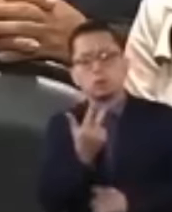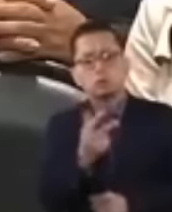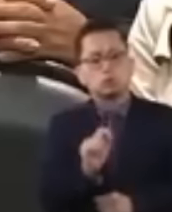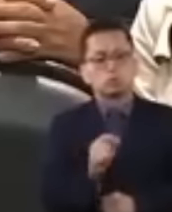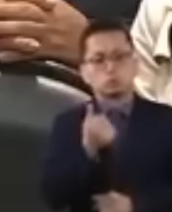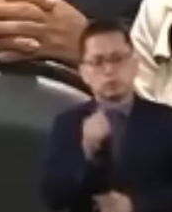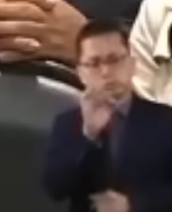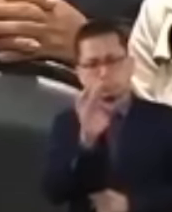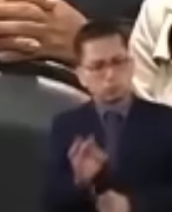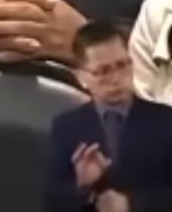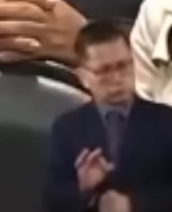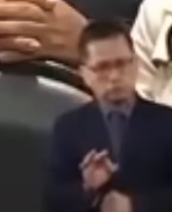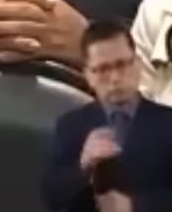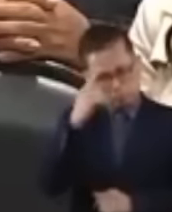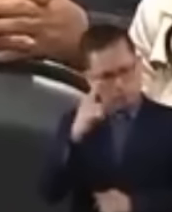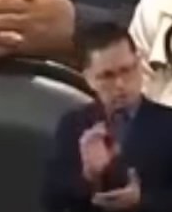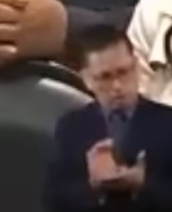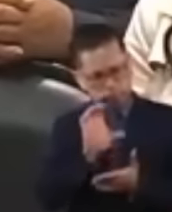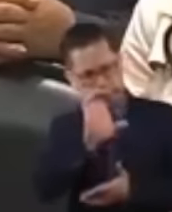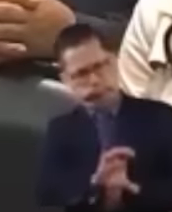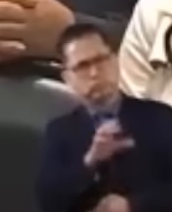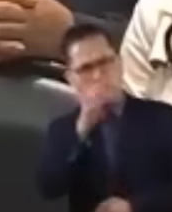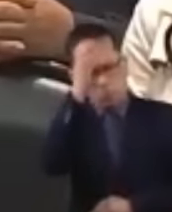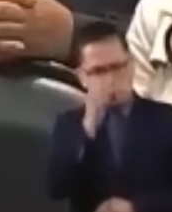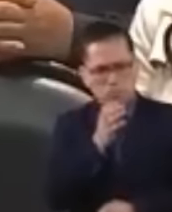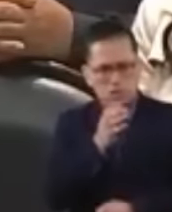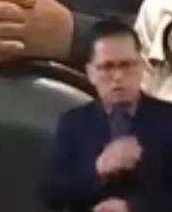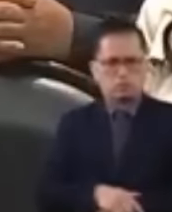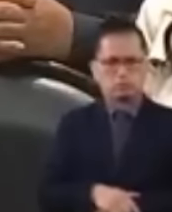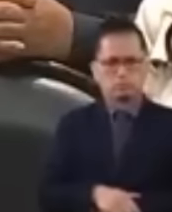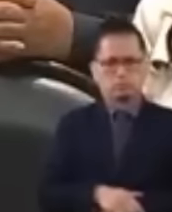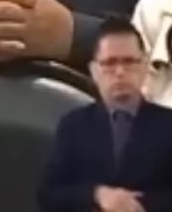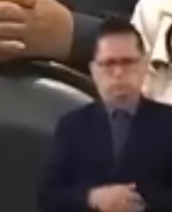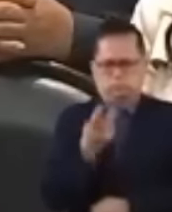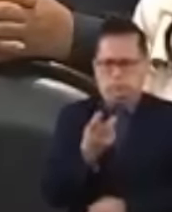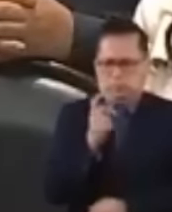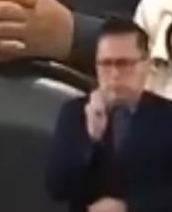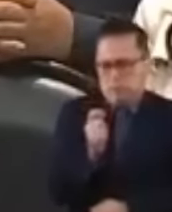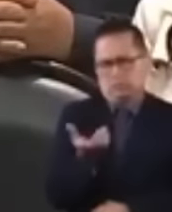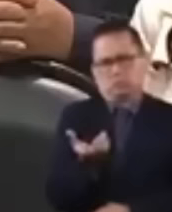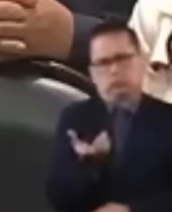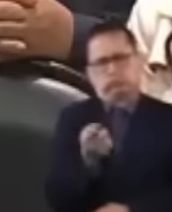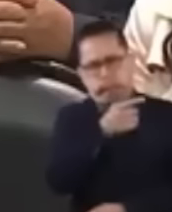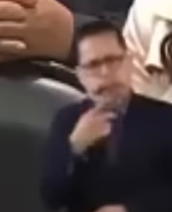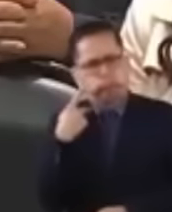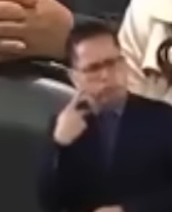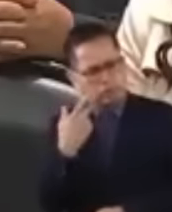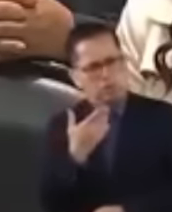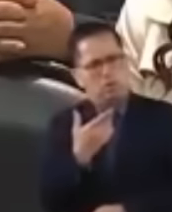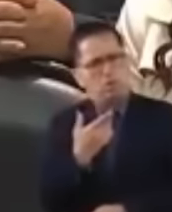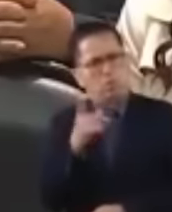8.6% las participaciones a Coahuila. Ese es un acto de generosidad política de